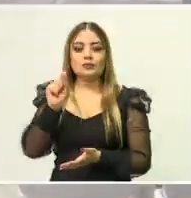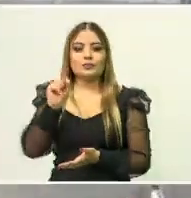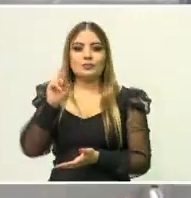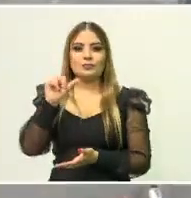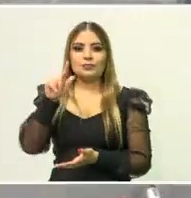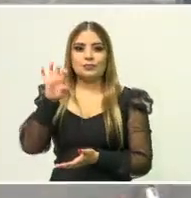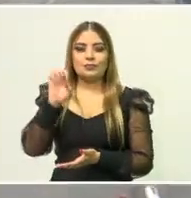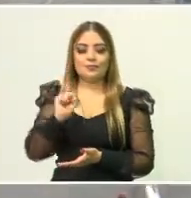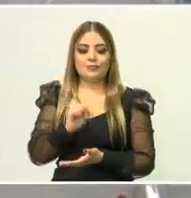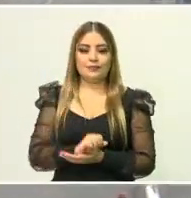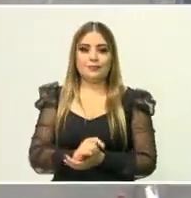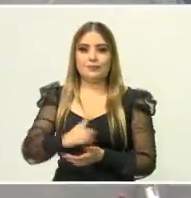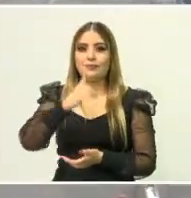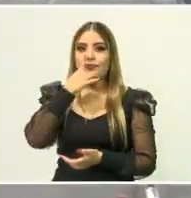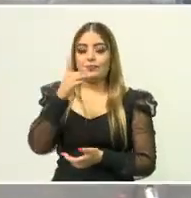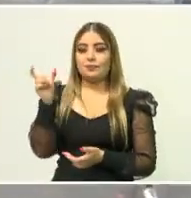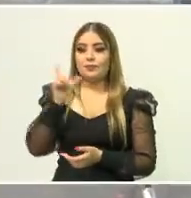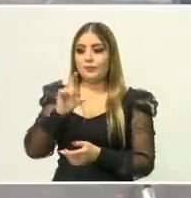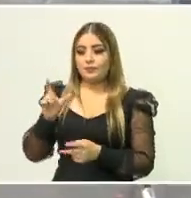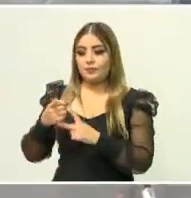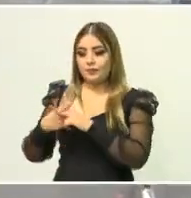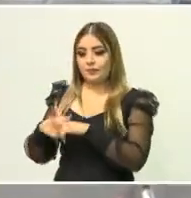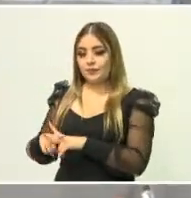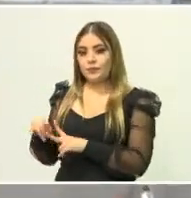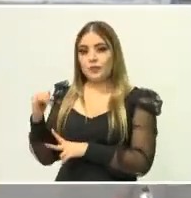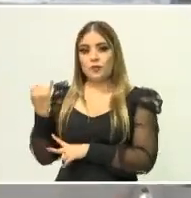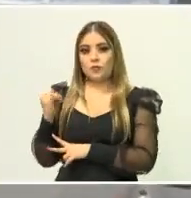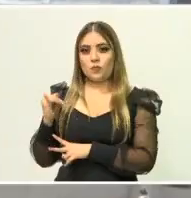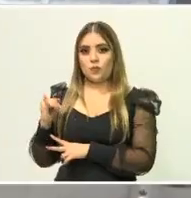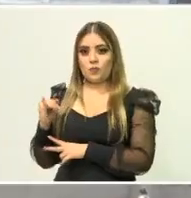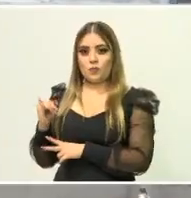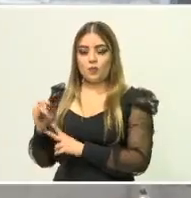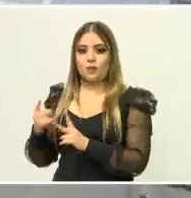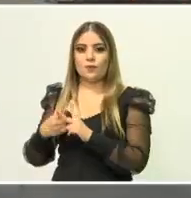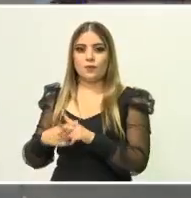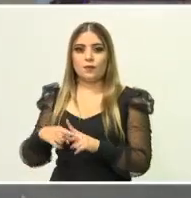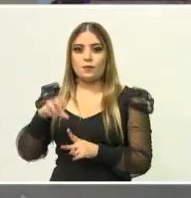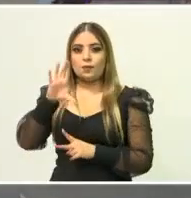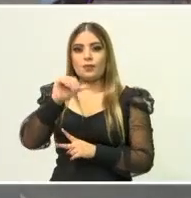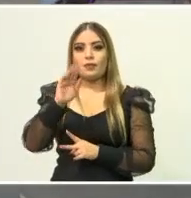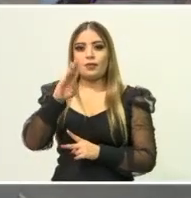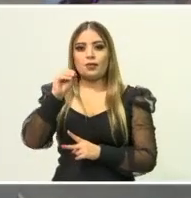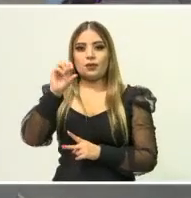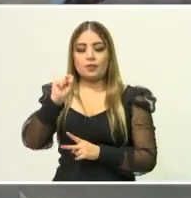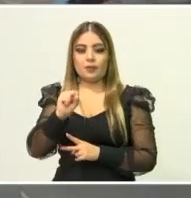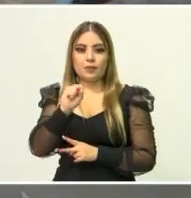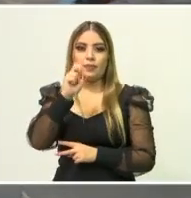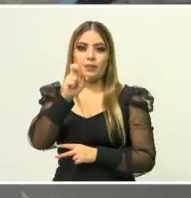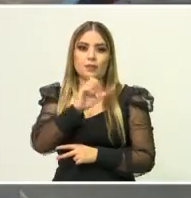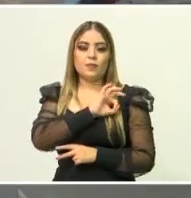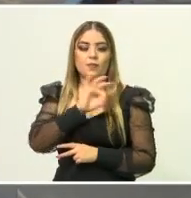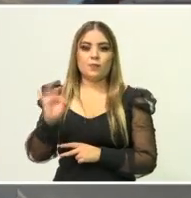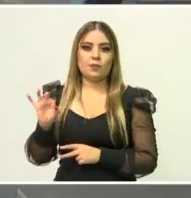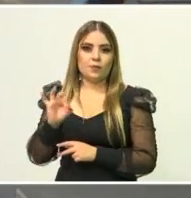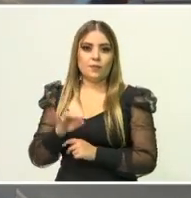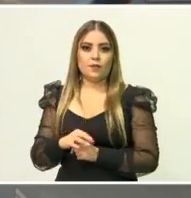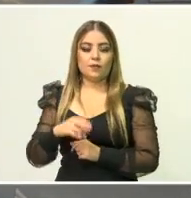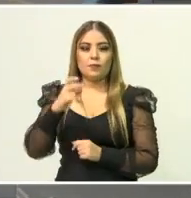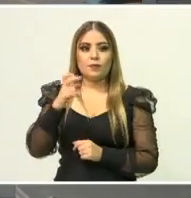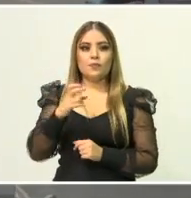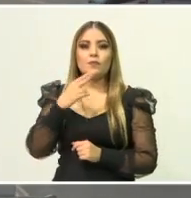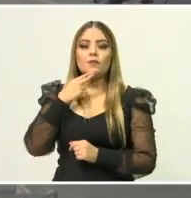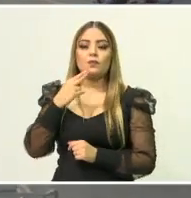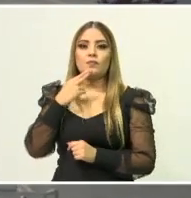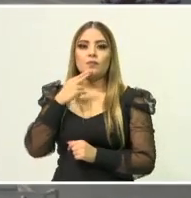destacó que a principios del mes de junio se abrió la ruta de Los Cabos lo cual permitirá a los usuarios una mejor